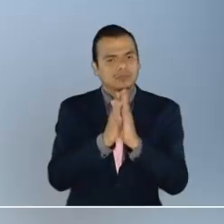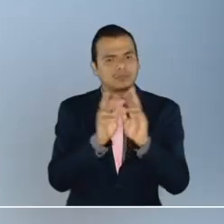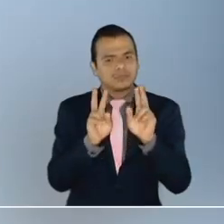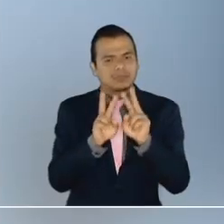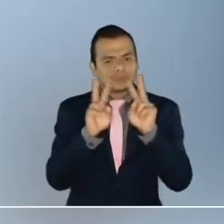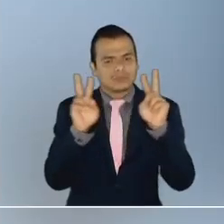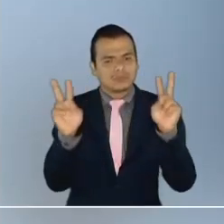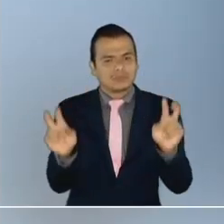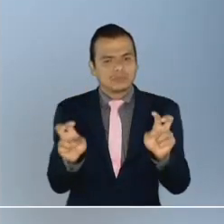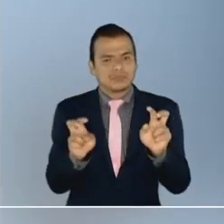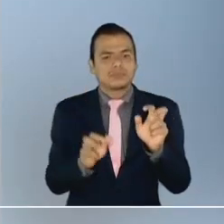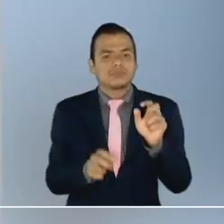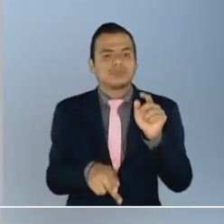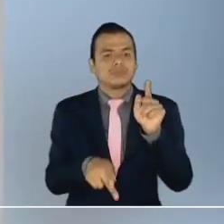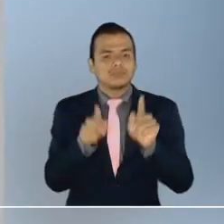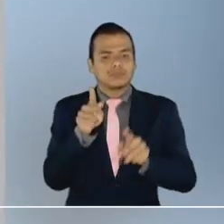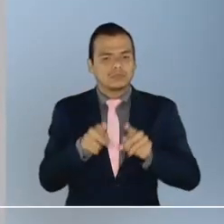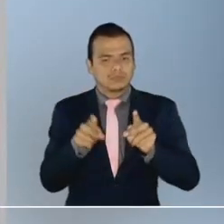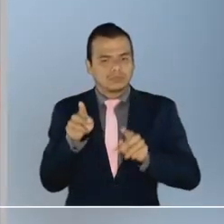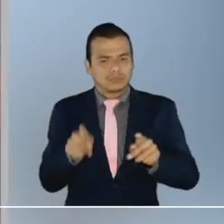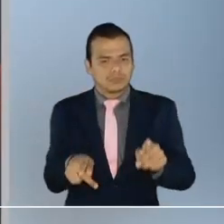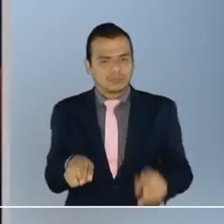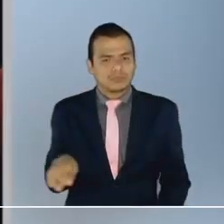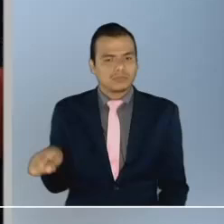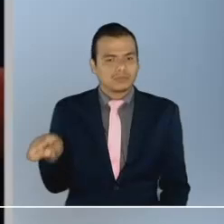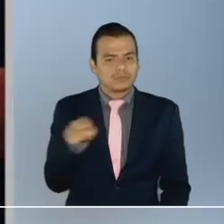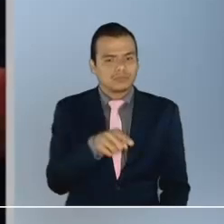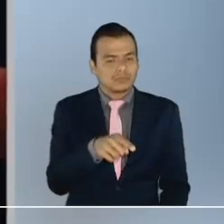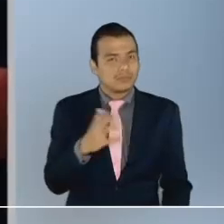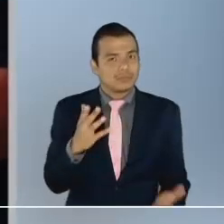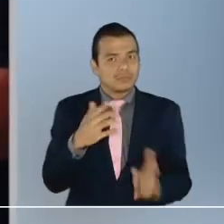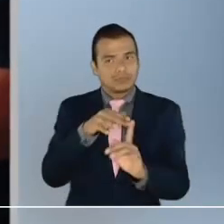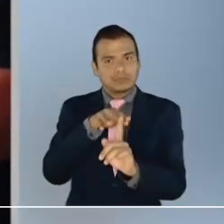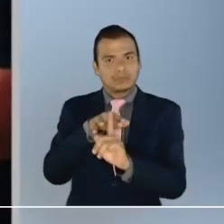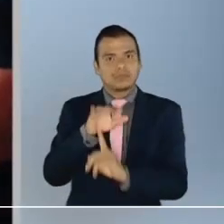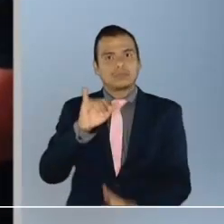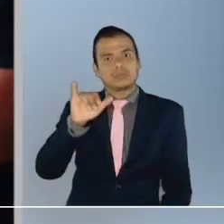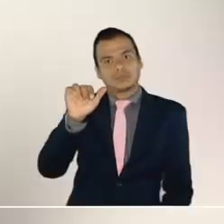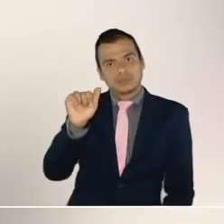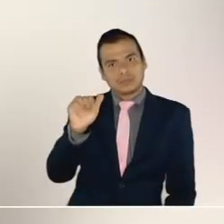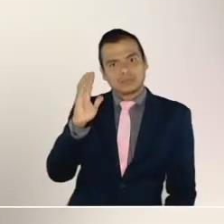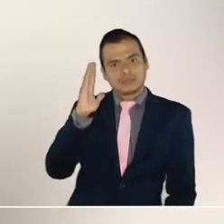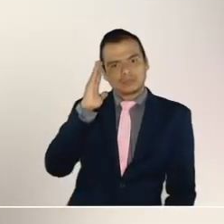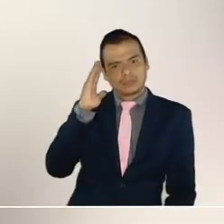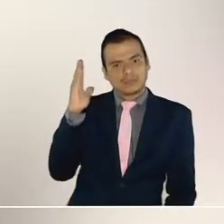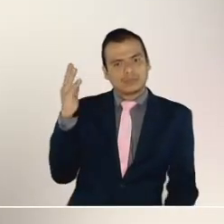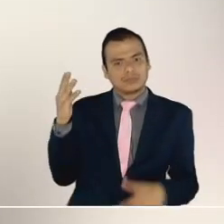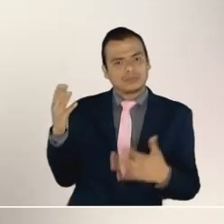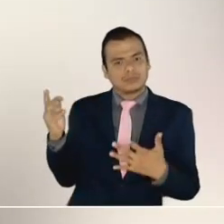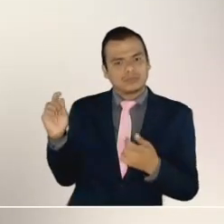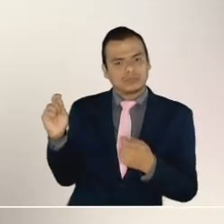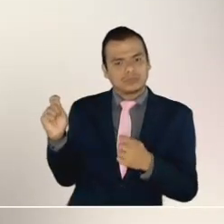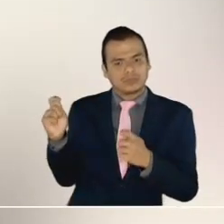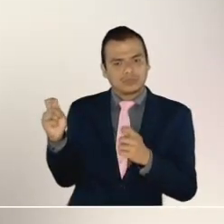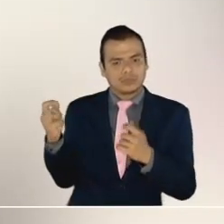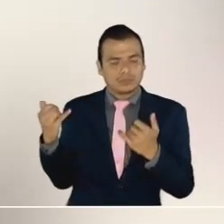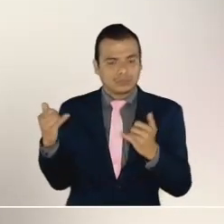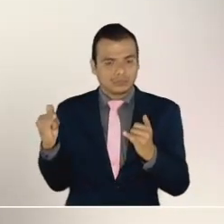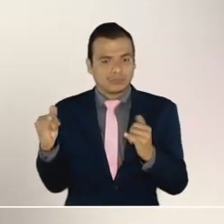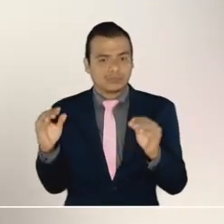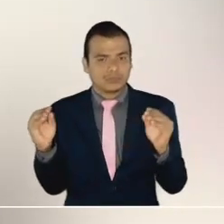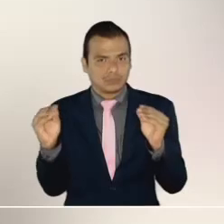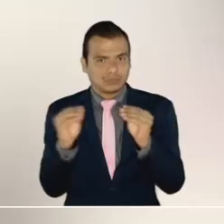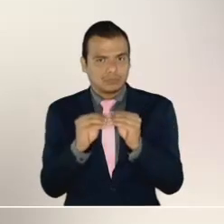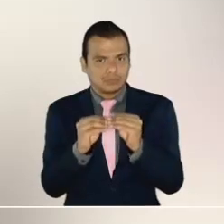próximo alrededor de la inteligencia artificial y que al mismo tiempo es emocionante, pero también escalofriante. Ahora bien, la gran pregunta que intenta responder